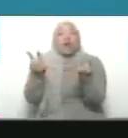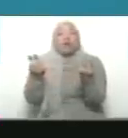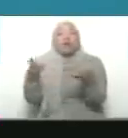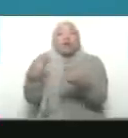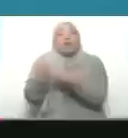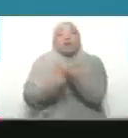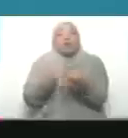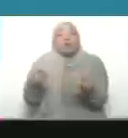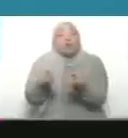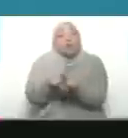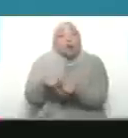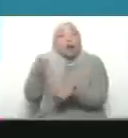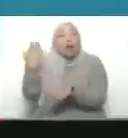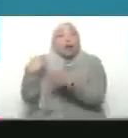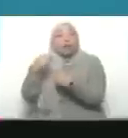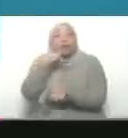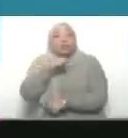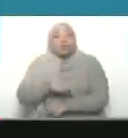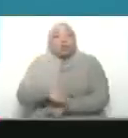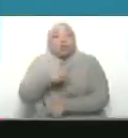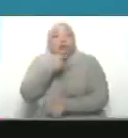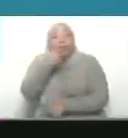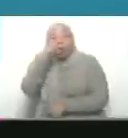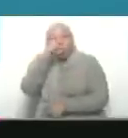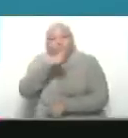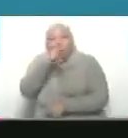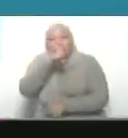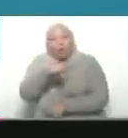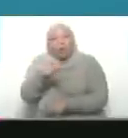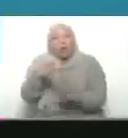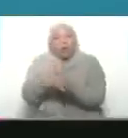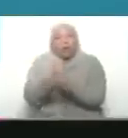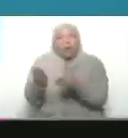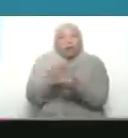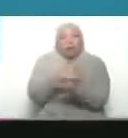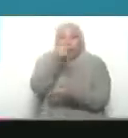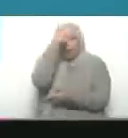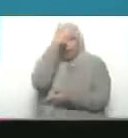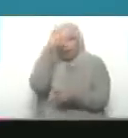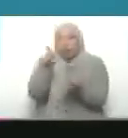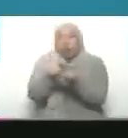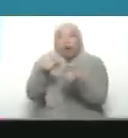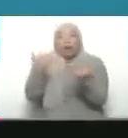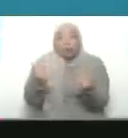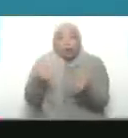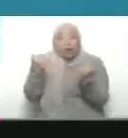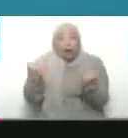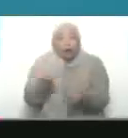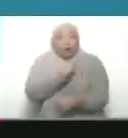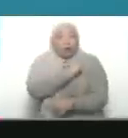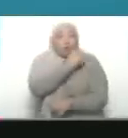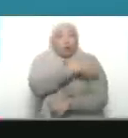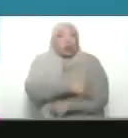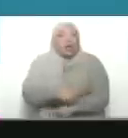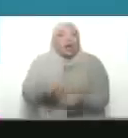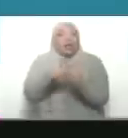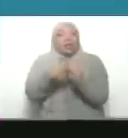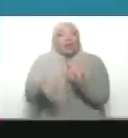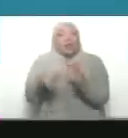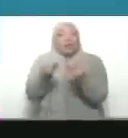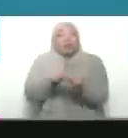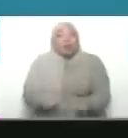apari lo que pasa en la franja de gaza ha sido calificada por Naciones Unidas y por organismo de Derechos Humanos como un nuevo